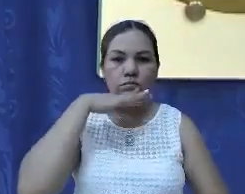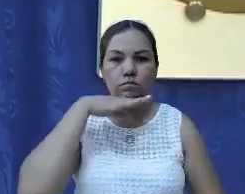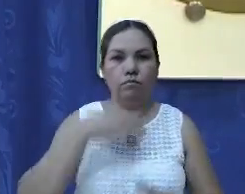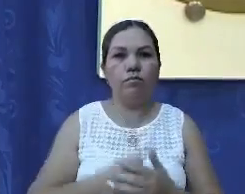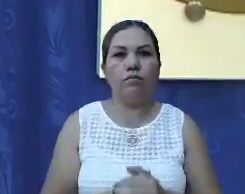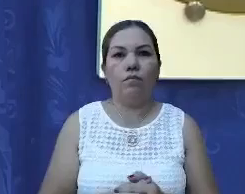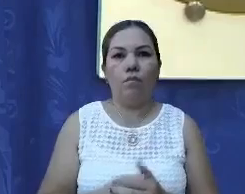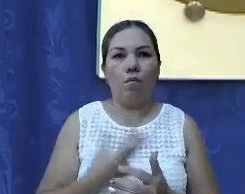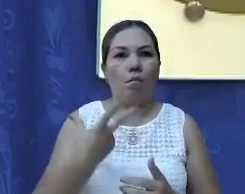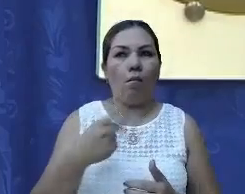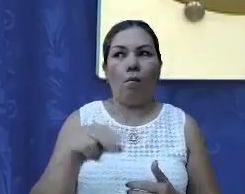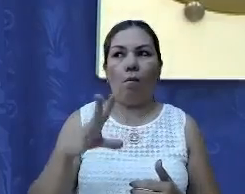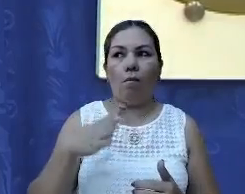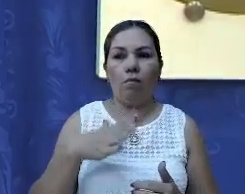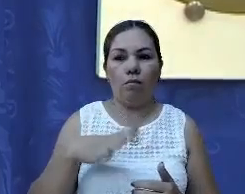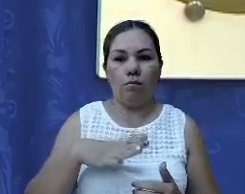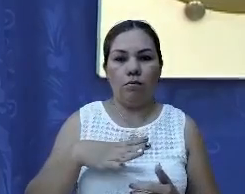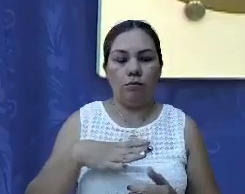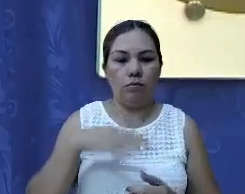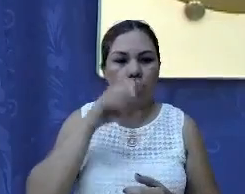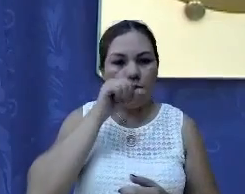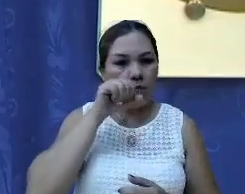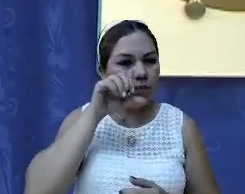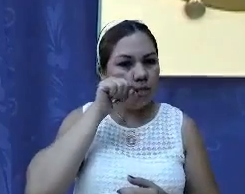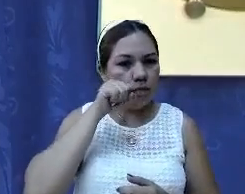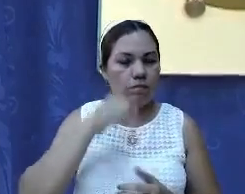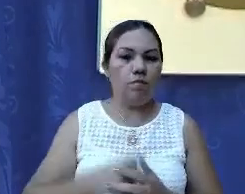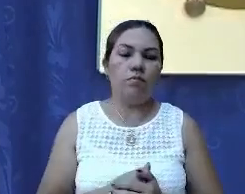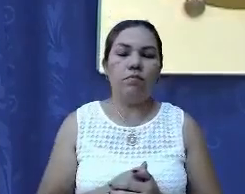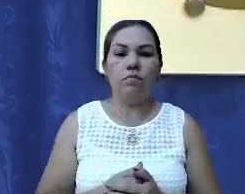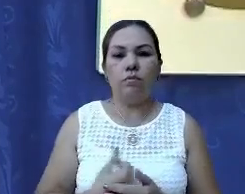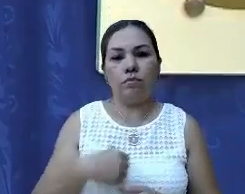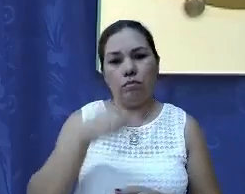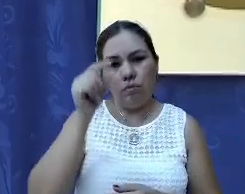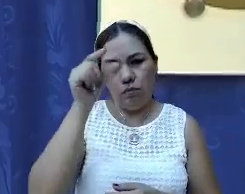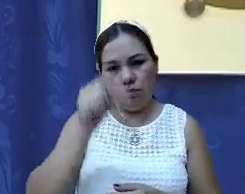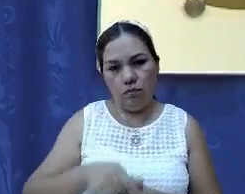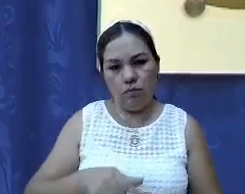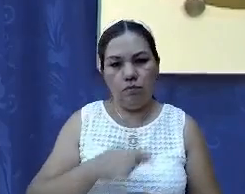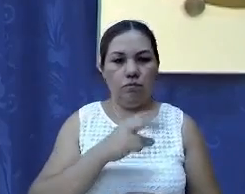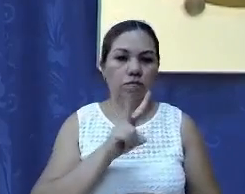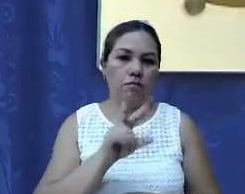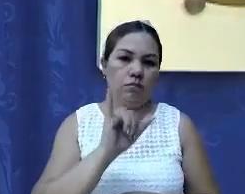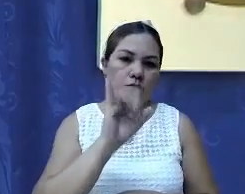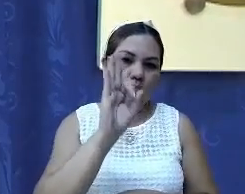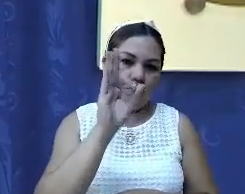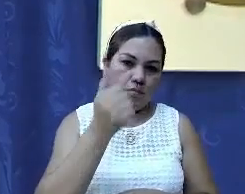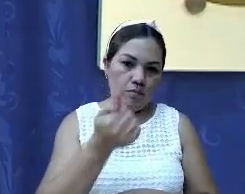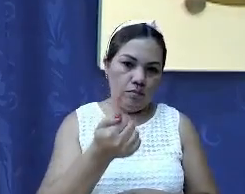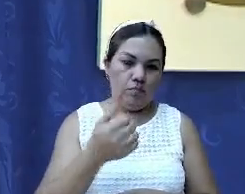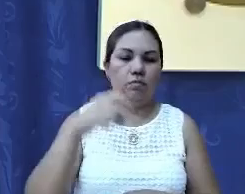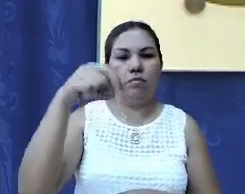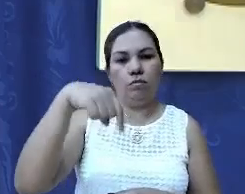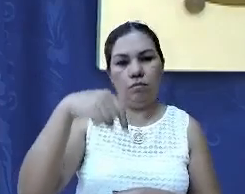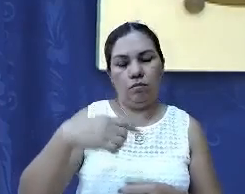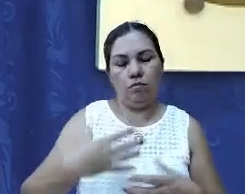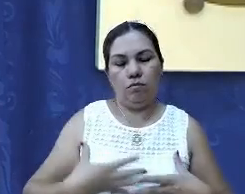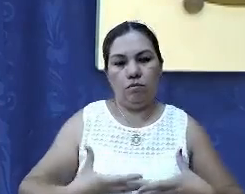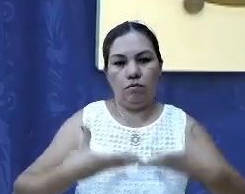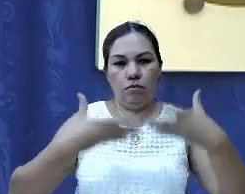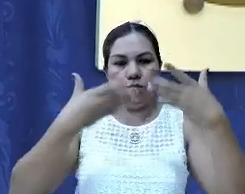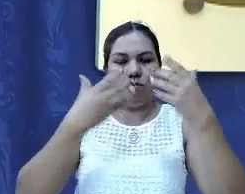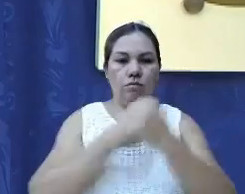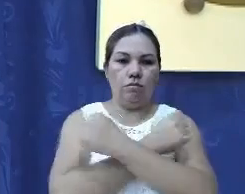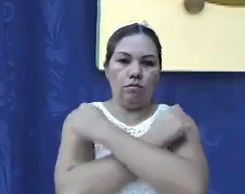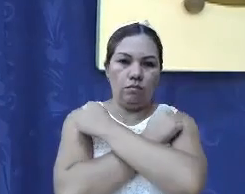que no tienen una paternidad, que están solos en la vida, hoy puedan ser llenados por tu amor, por tu